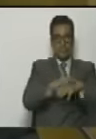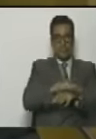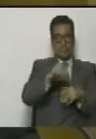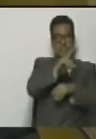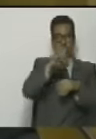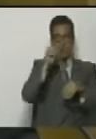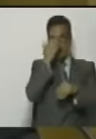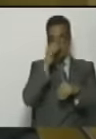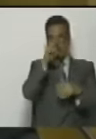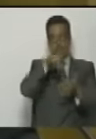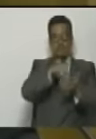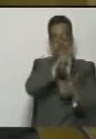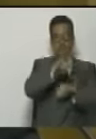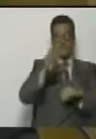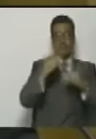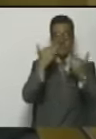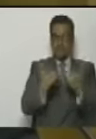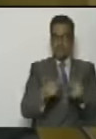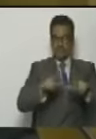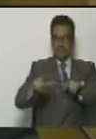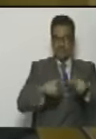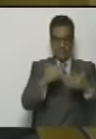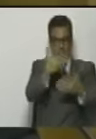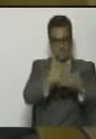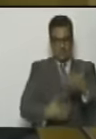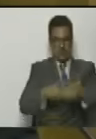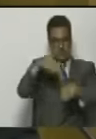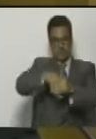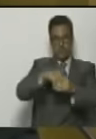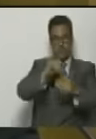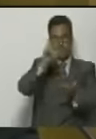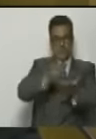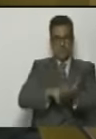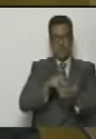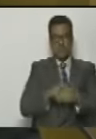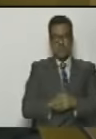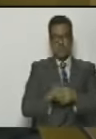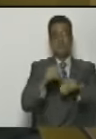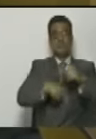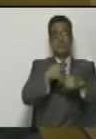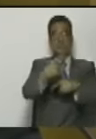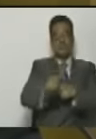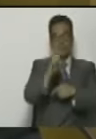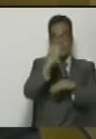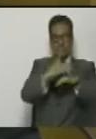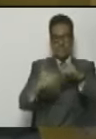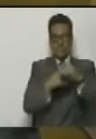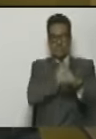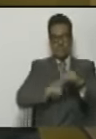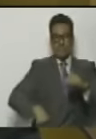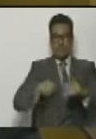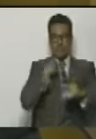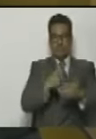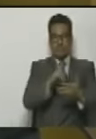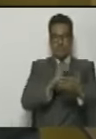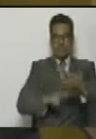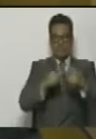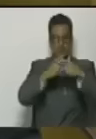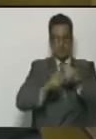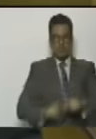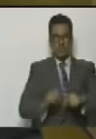de enero de 2024. Una vez leída y sometida a votación, resultó aprobada. Seguidamente, el primer vicepresidente ordenó leer la